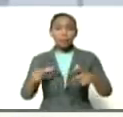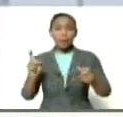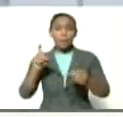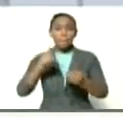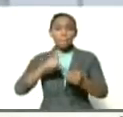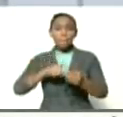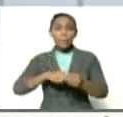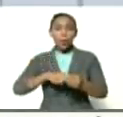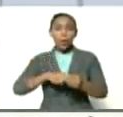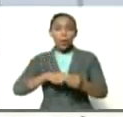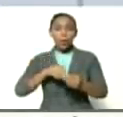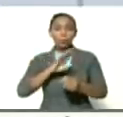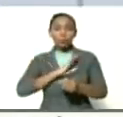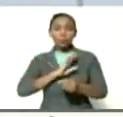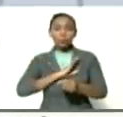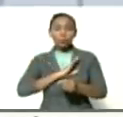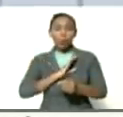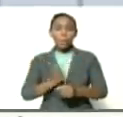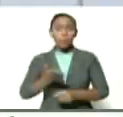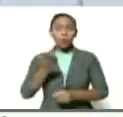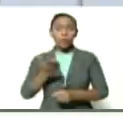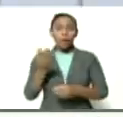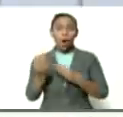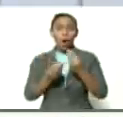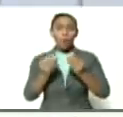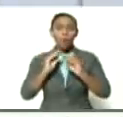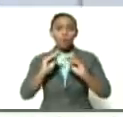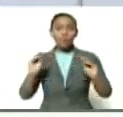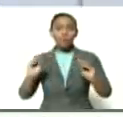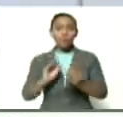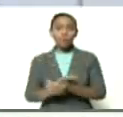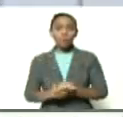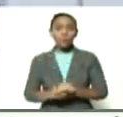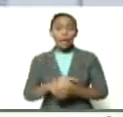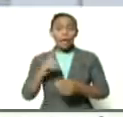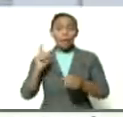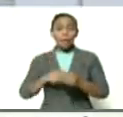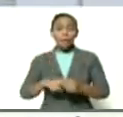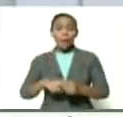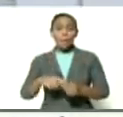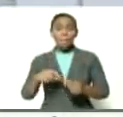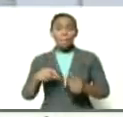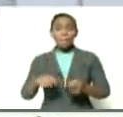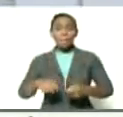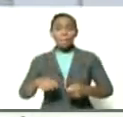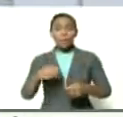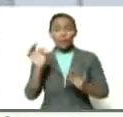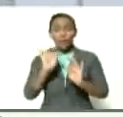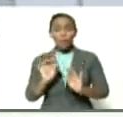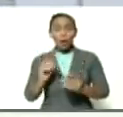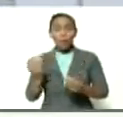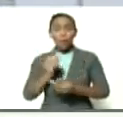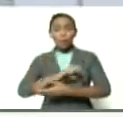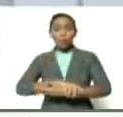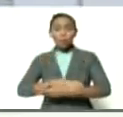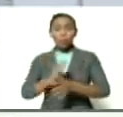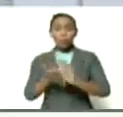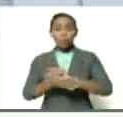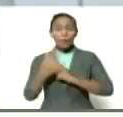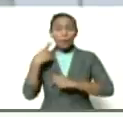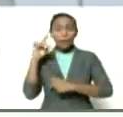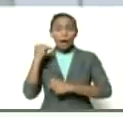registren, tengan privilegios como la exoneración del registro, tanto mercantil como en el SAREN, pero también